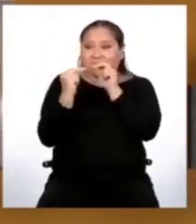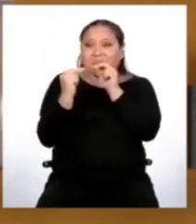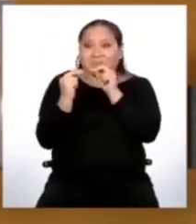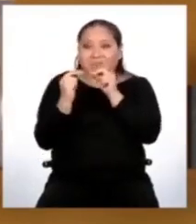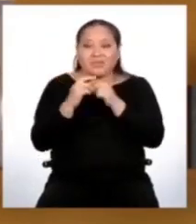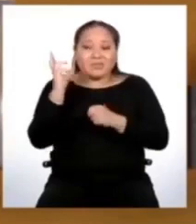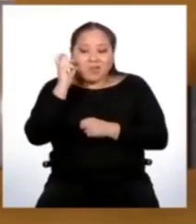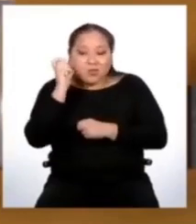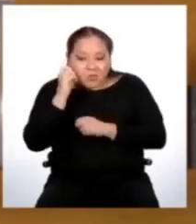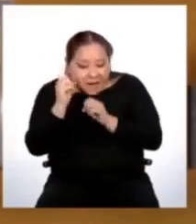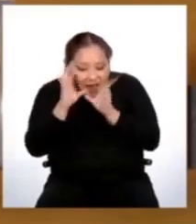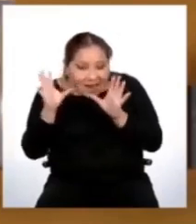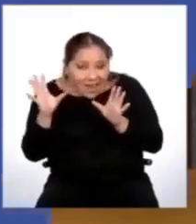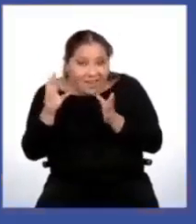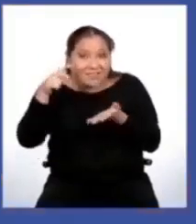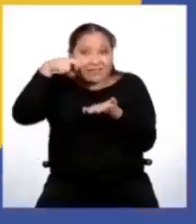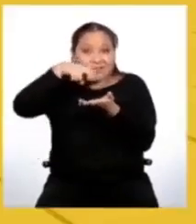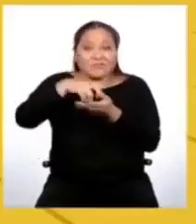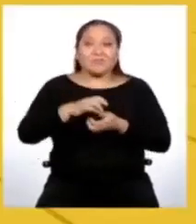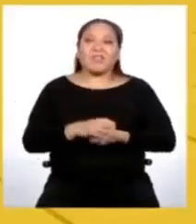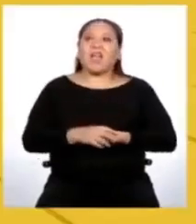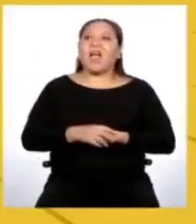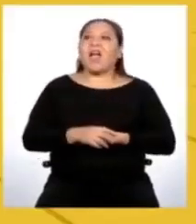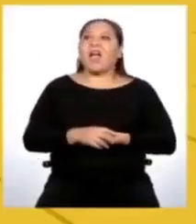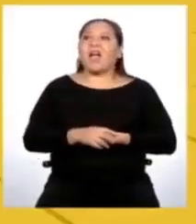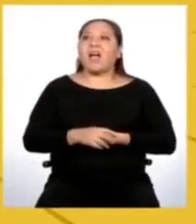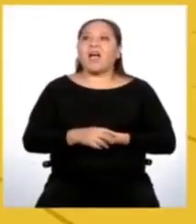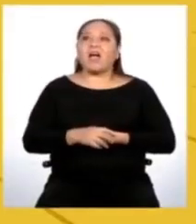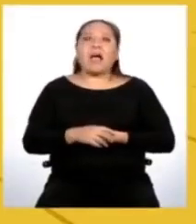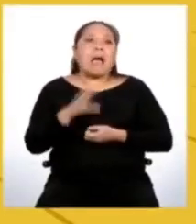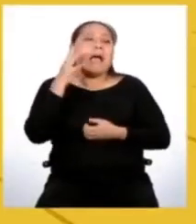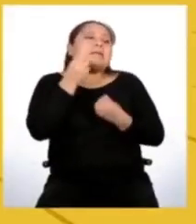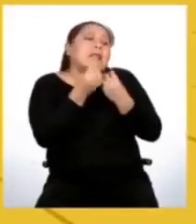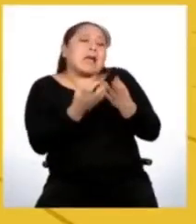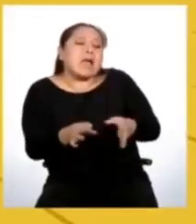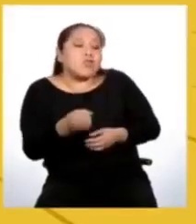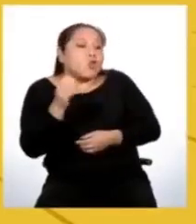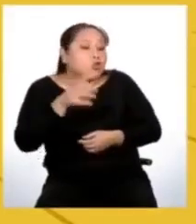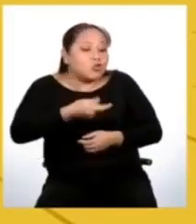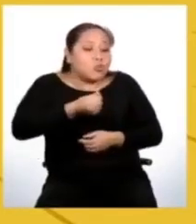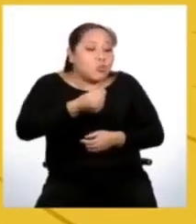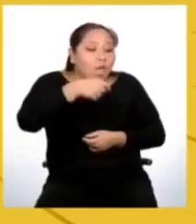pueden escuchar mejor entre ustedes. ¡Uy, ceñito! ¡Se le cayó su monedero!